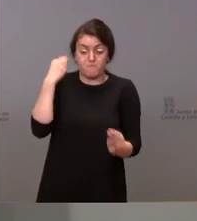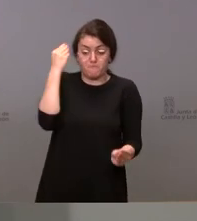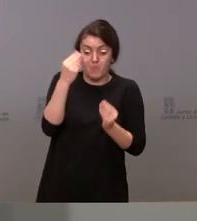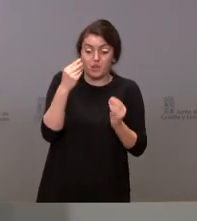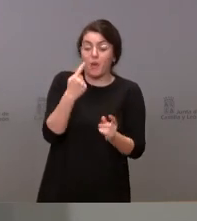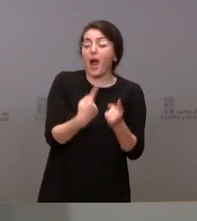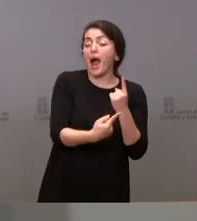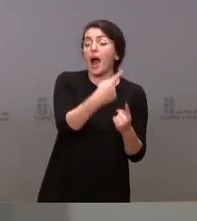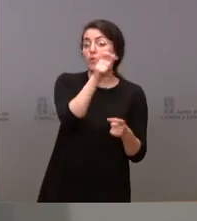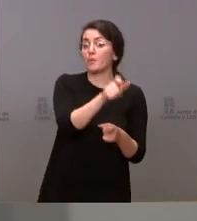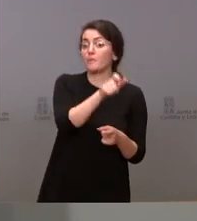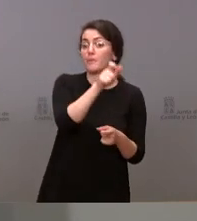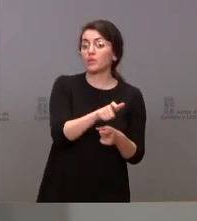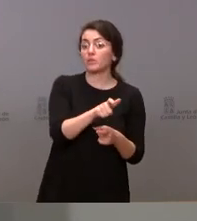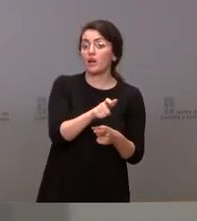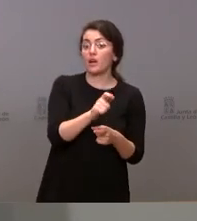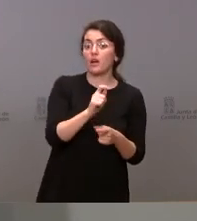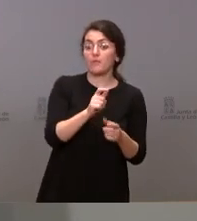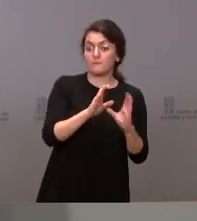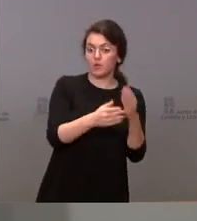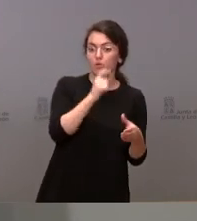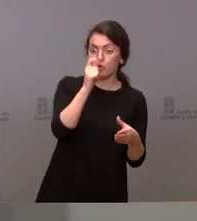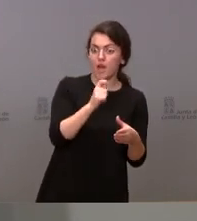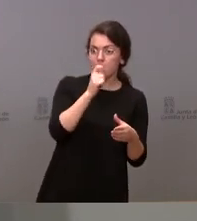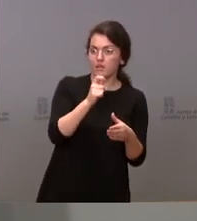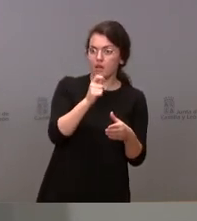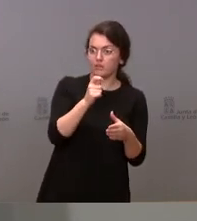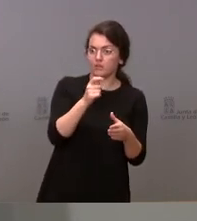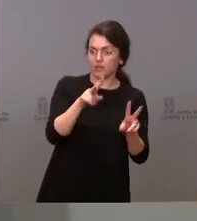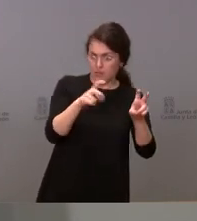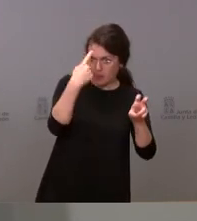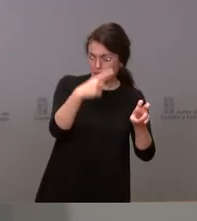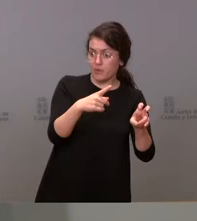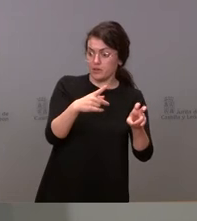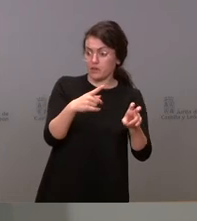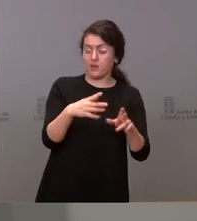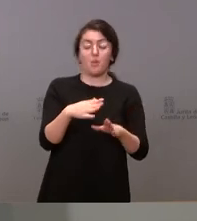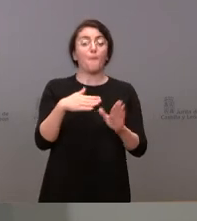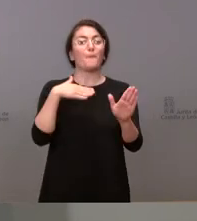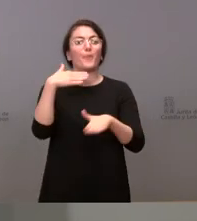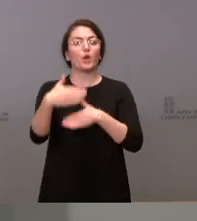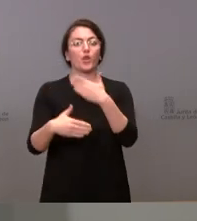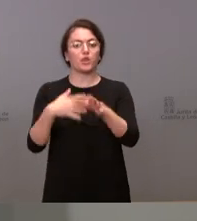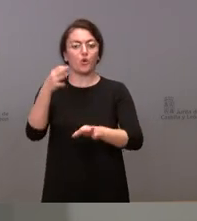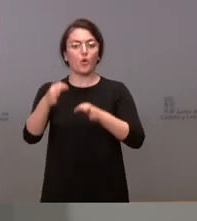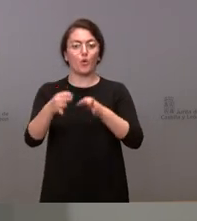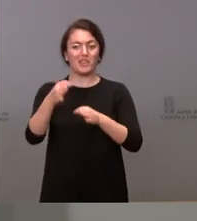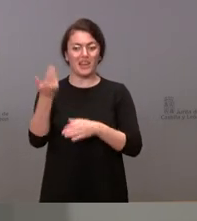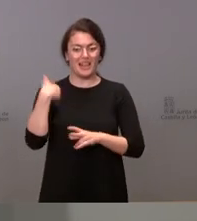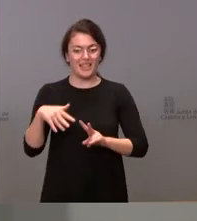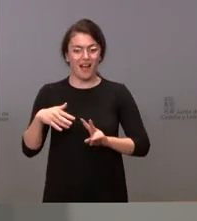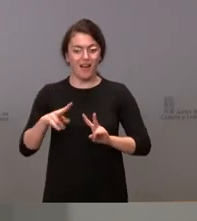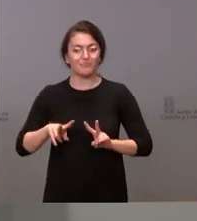Socialista siguiendo estos asuntos, que hay varios procesos judiciales en marcha para determinar cuáles son